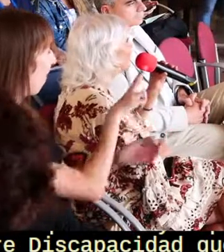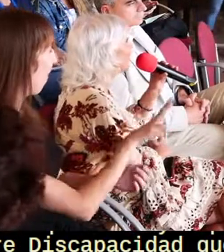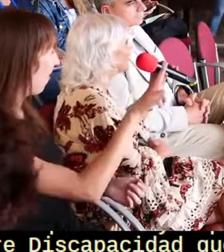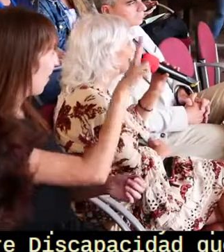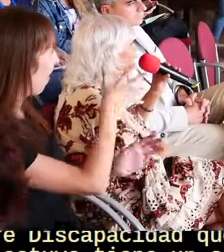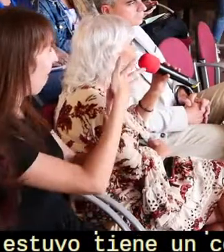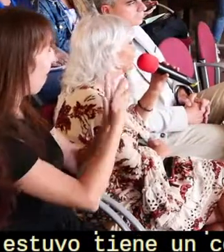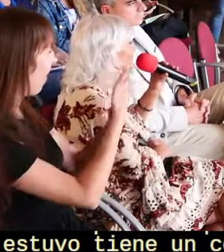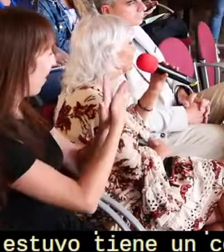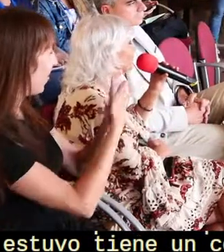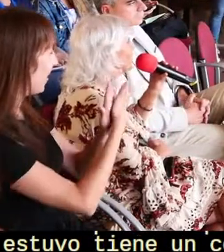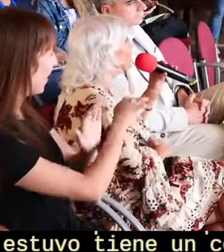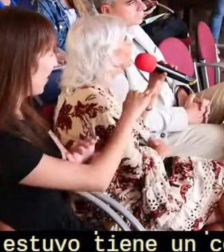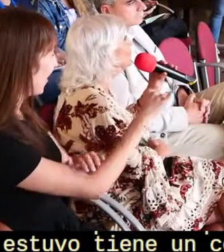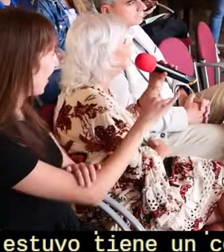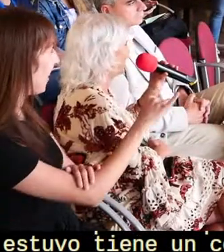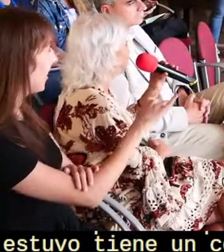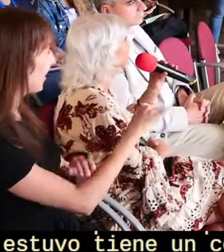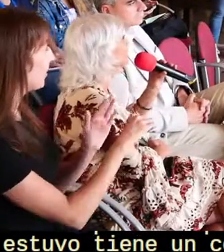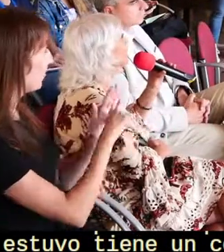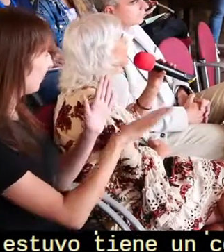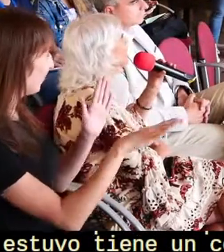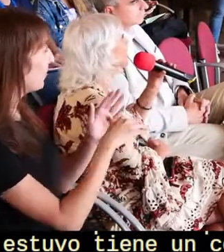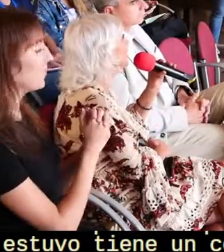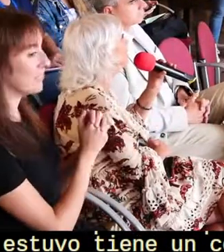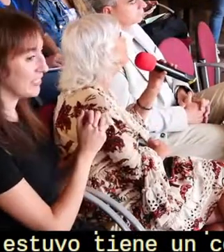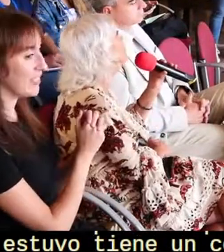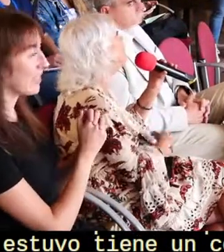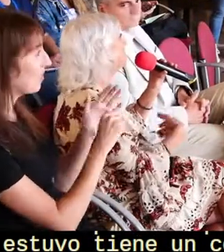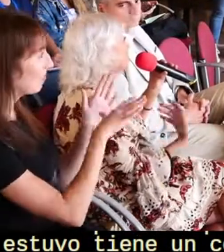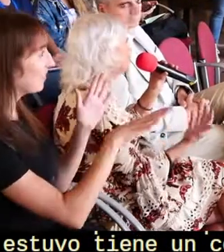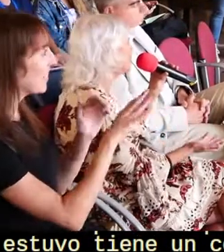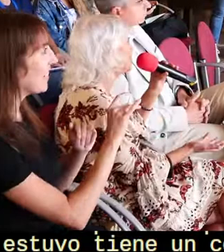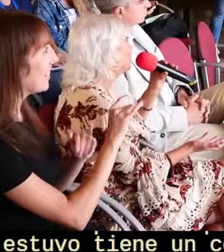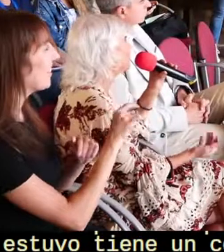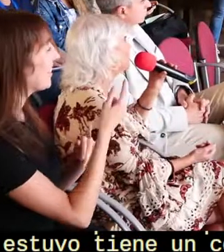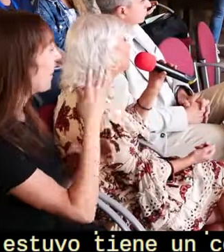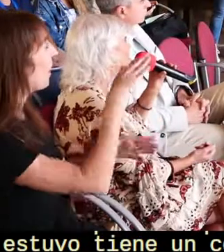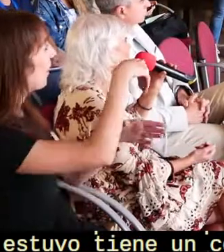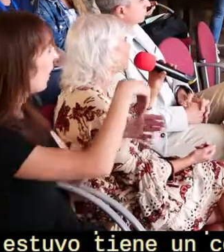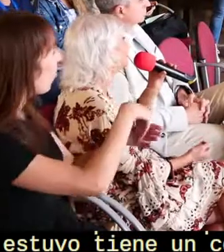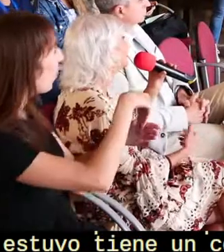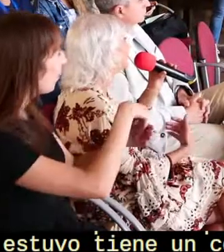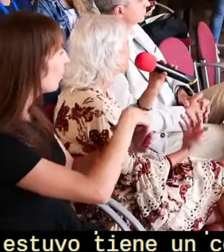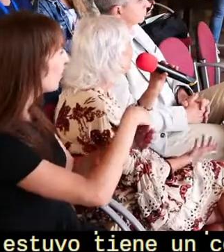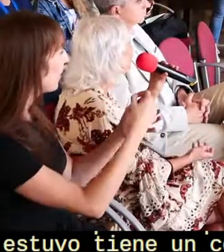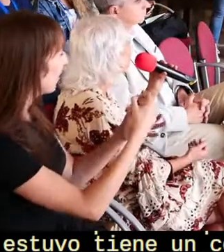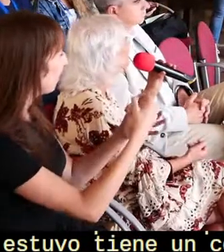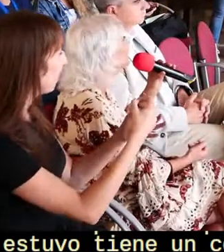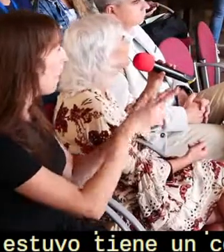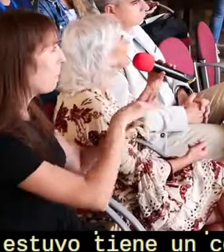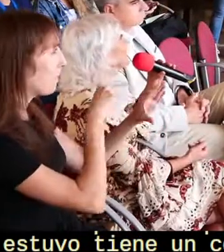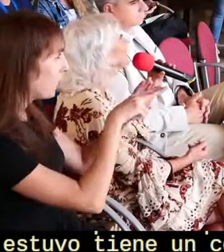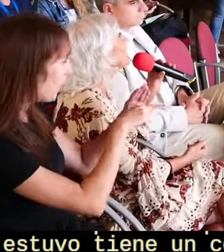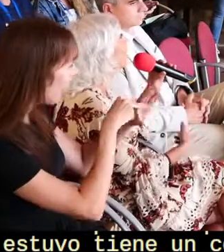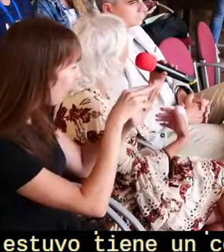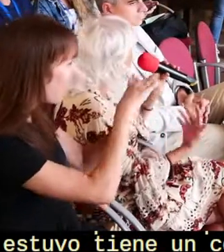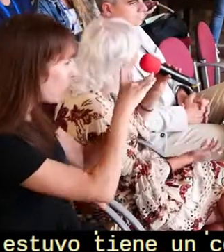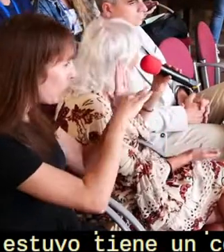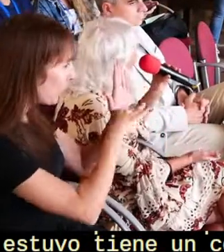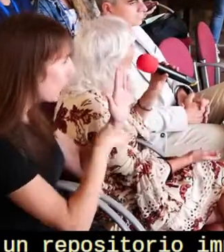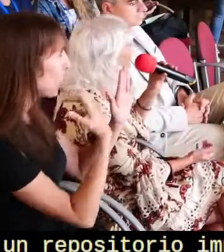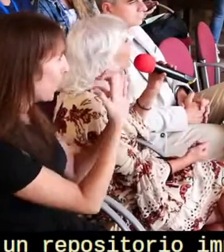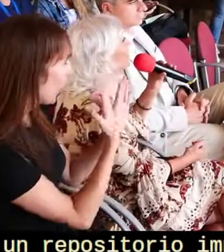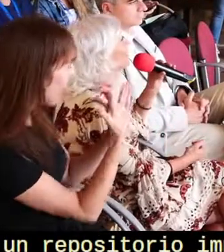lengua de sisno donde hay un repositorio importante de vídeos y de